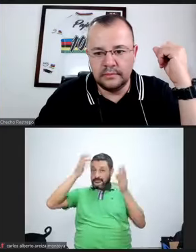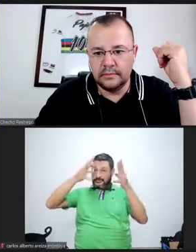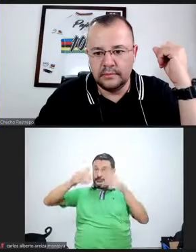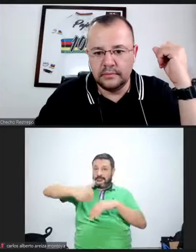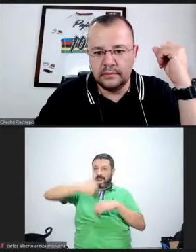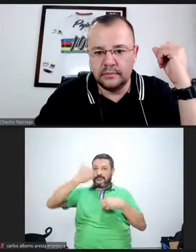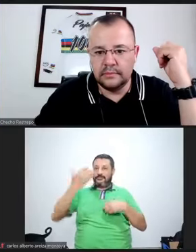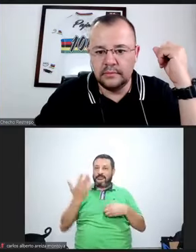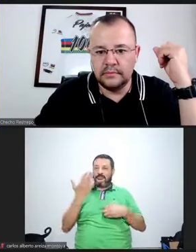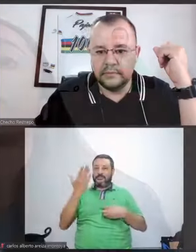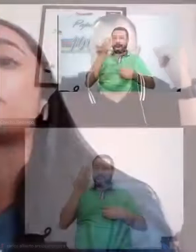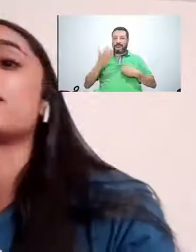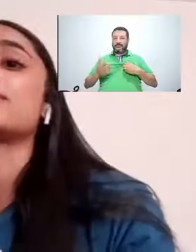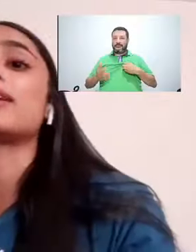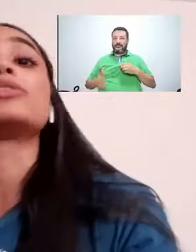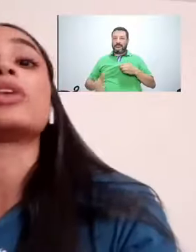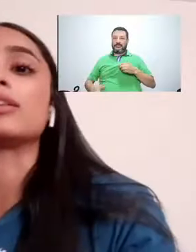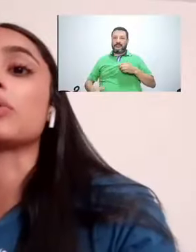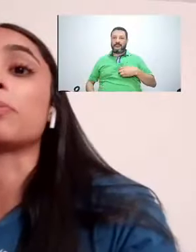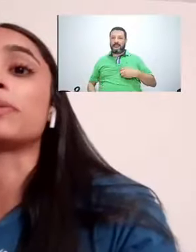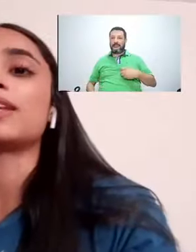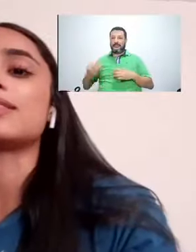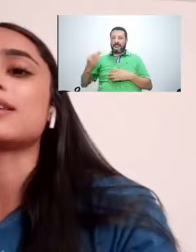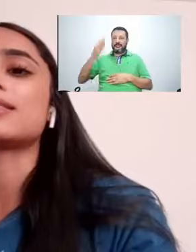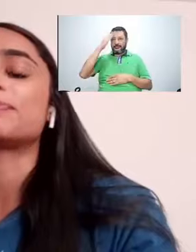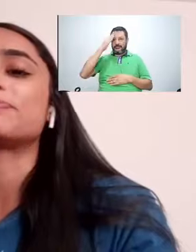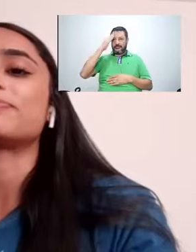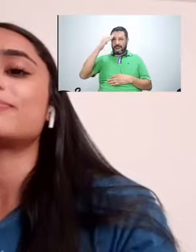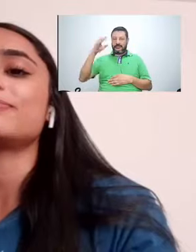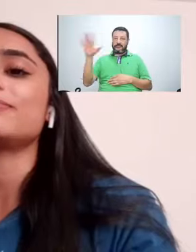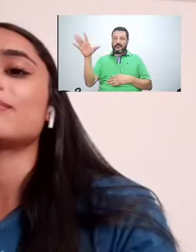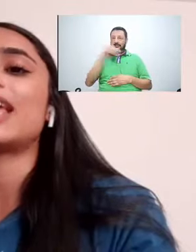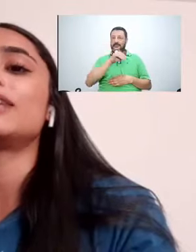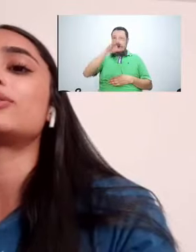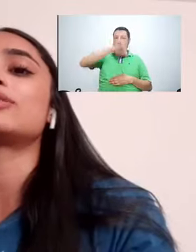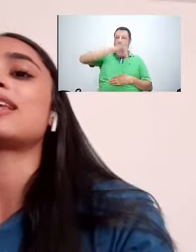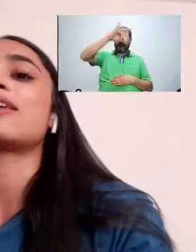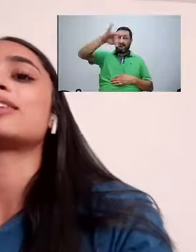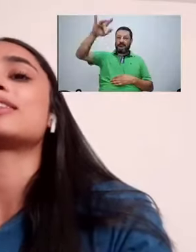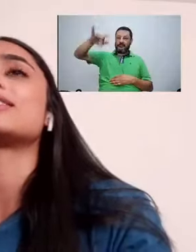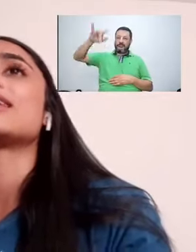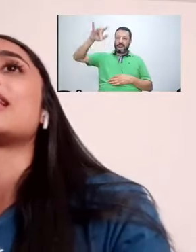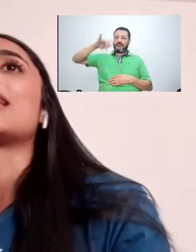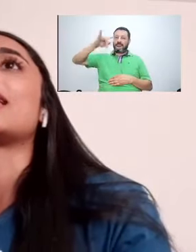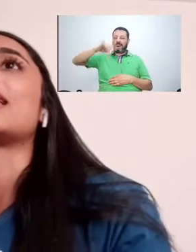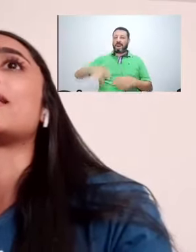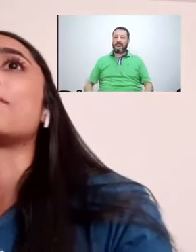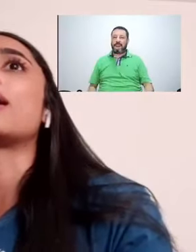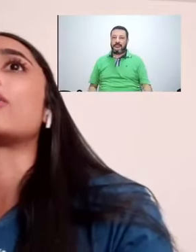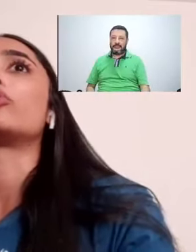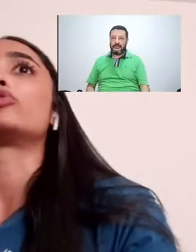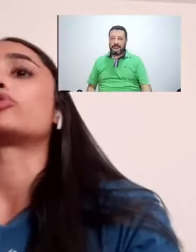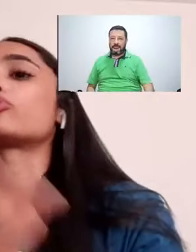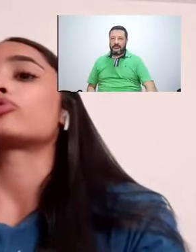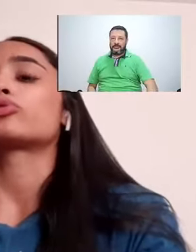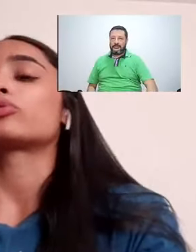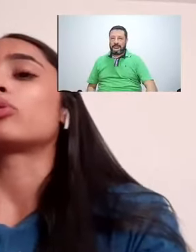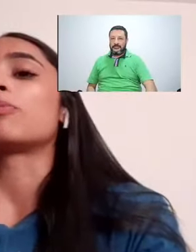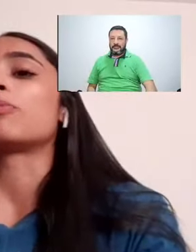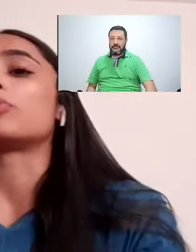beneficio extra, y es que él siempre va a poder estar en todas las competencias. Entonces, él a veces va con